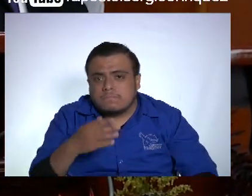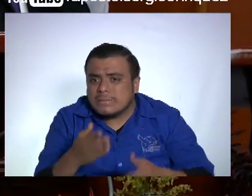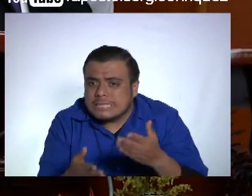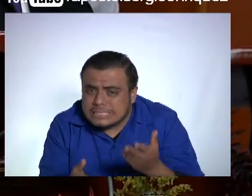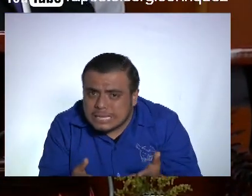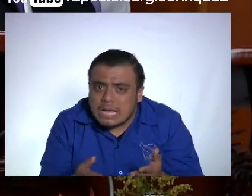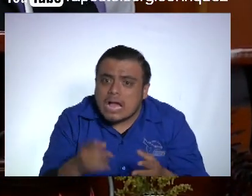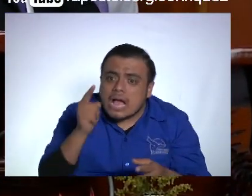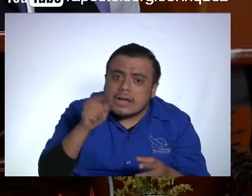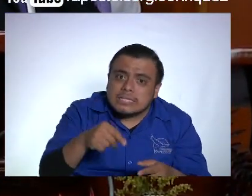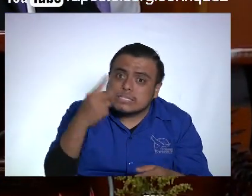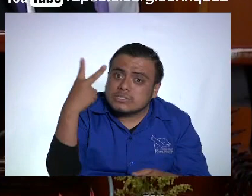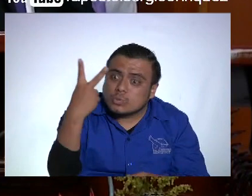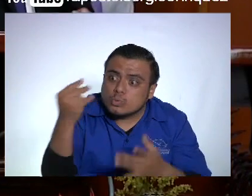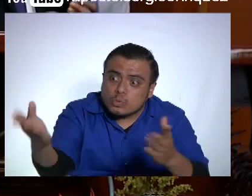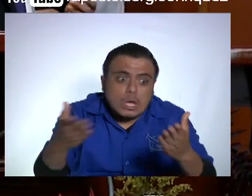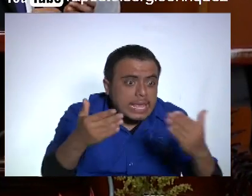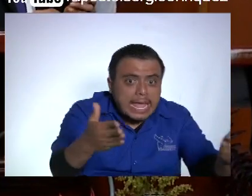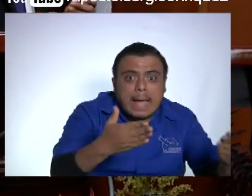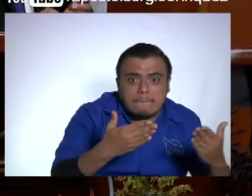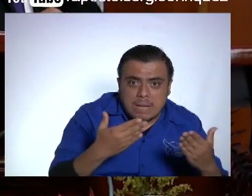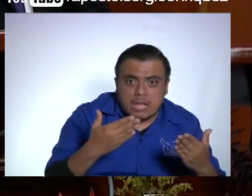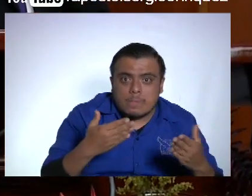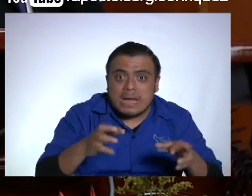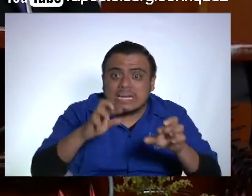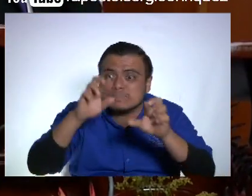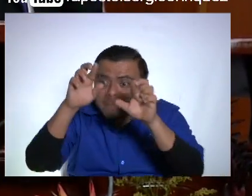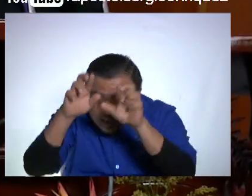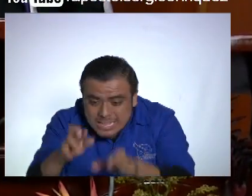mensaje, que quieren resucitar esta noche.